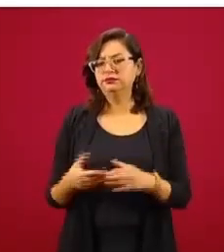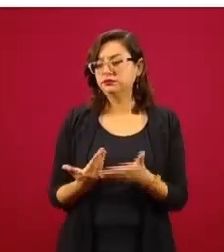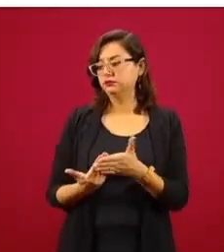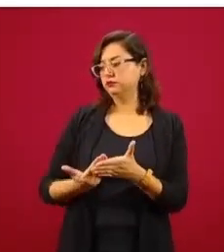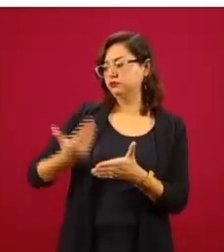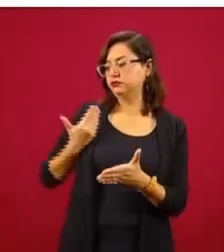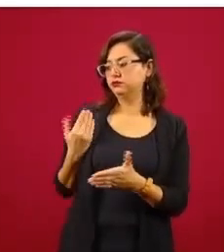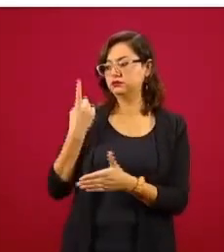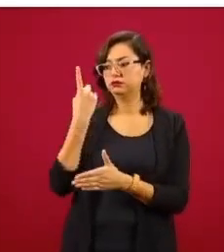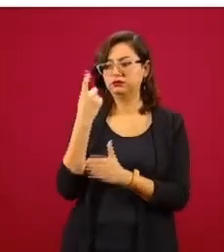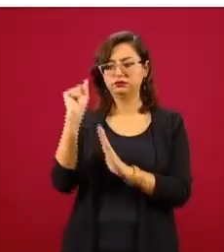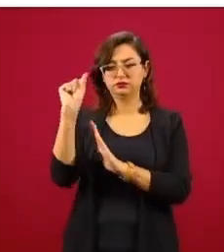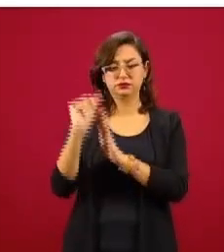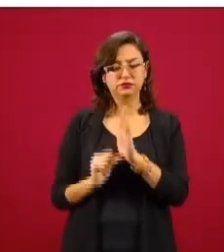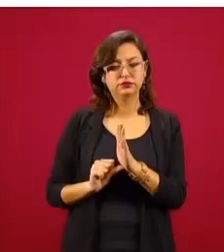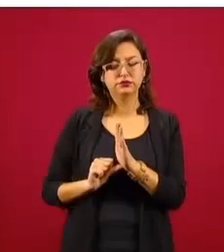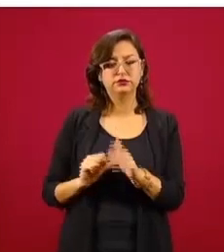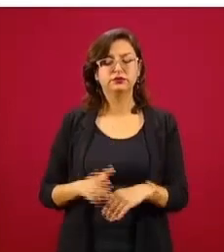mes